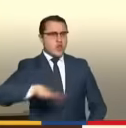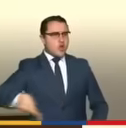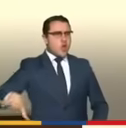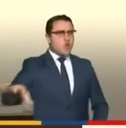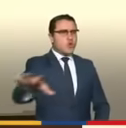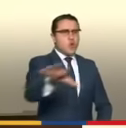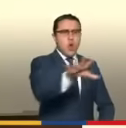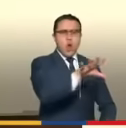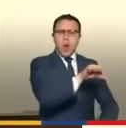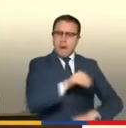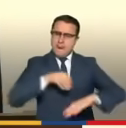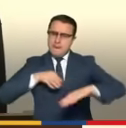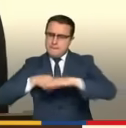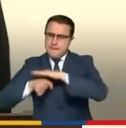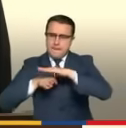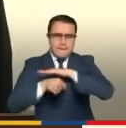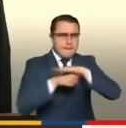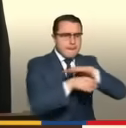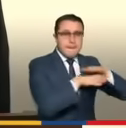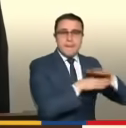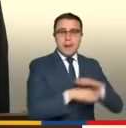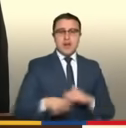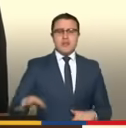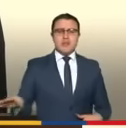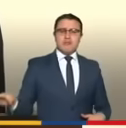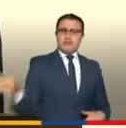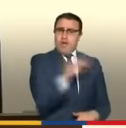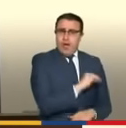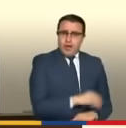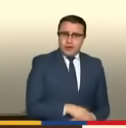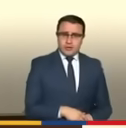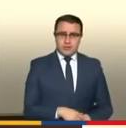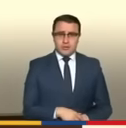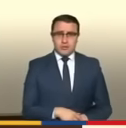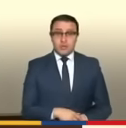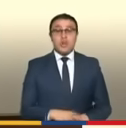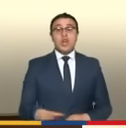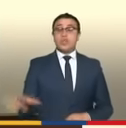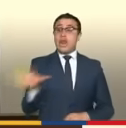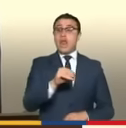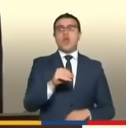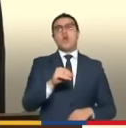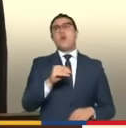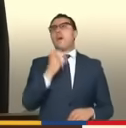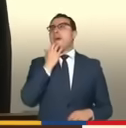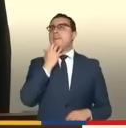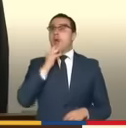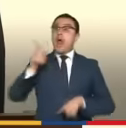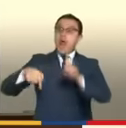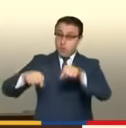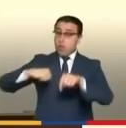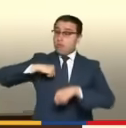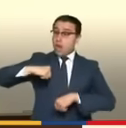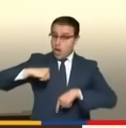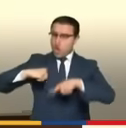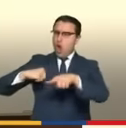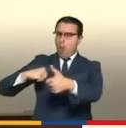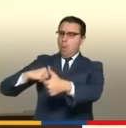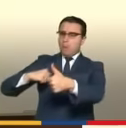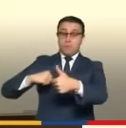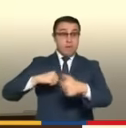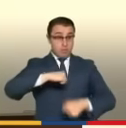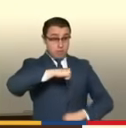palabra universalidad no serían derechos. Es que no puede haber derechos para unos y sin derechos para los